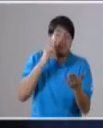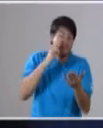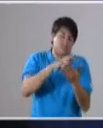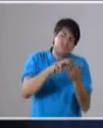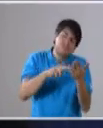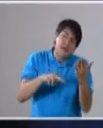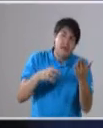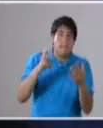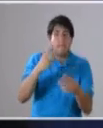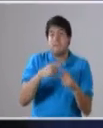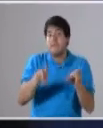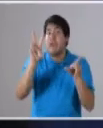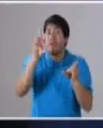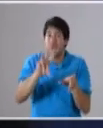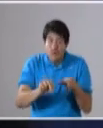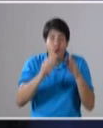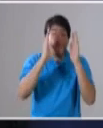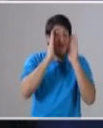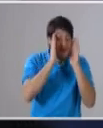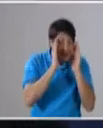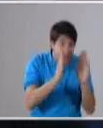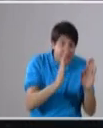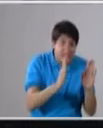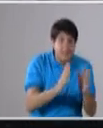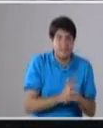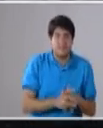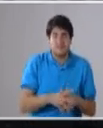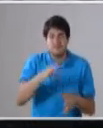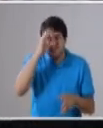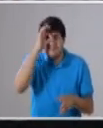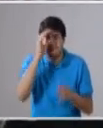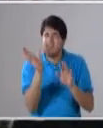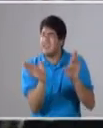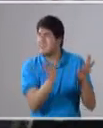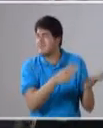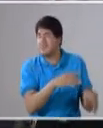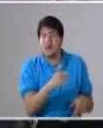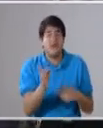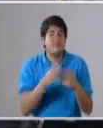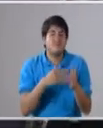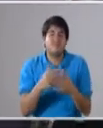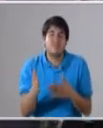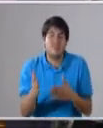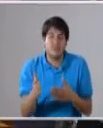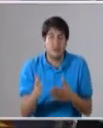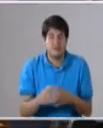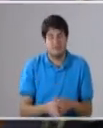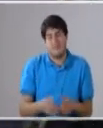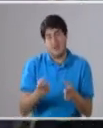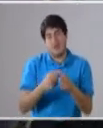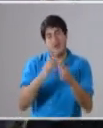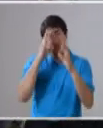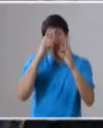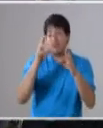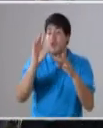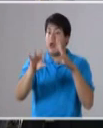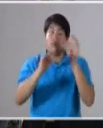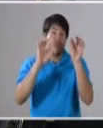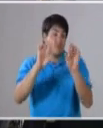lo escuchan. Y algunos dicen, hermano, discúlpeme con todo respeto, pero ¿y a mí qué me